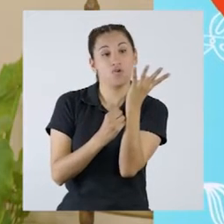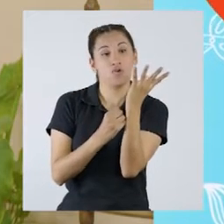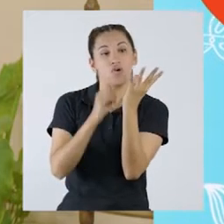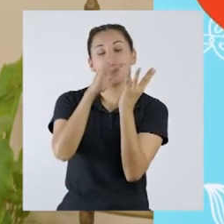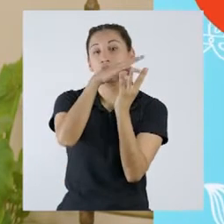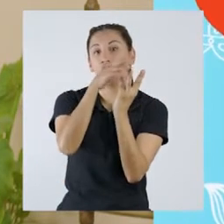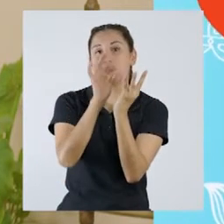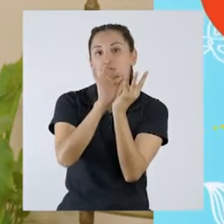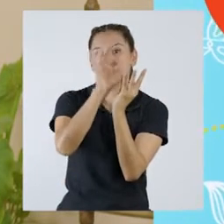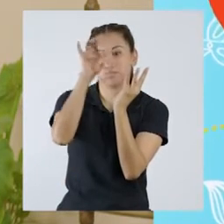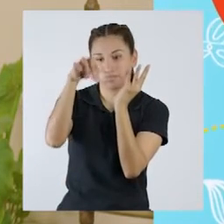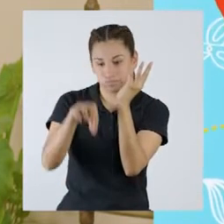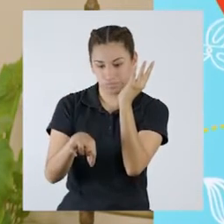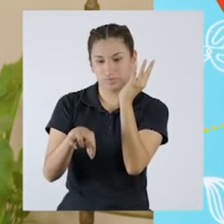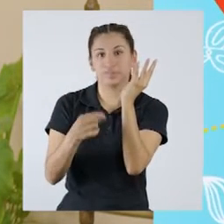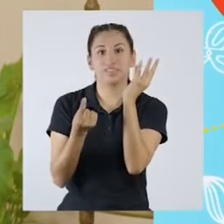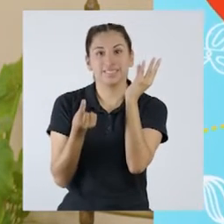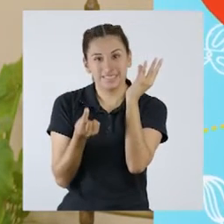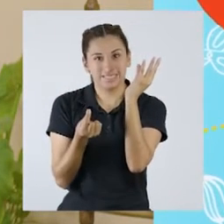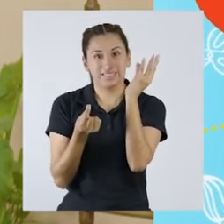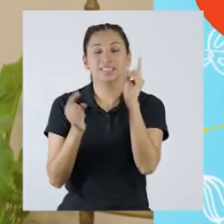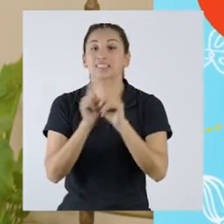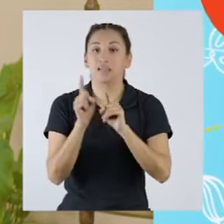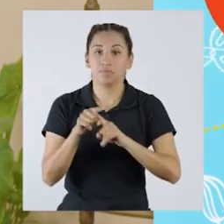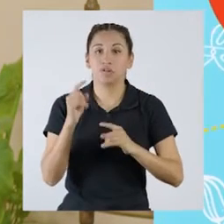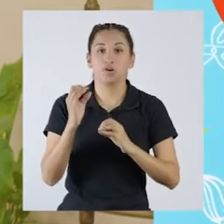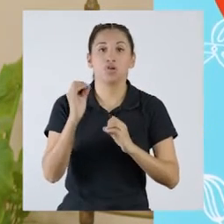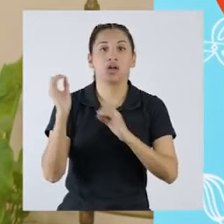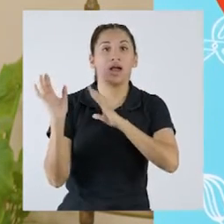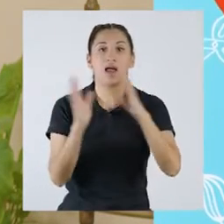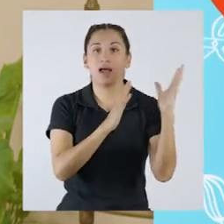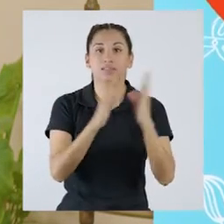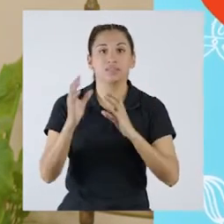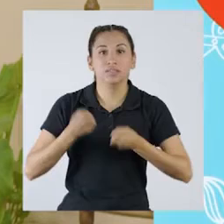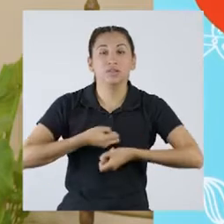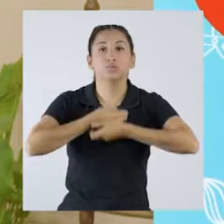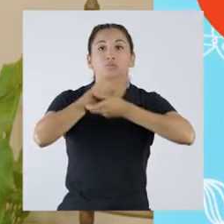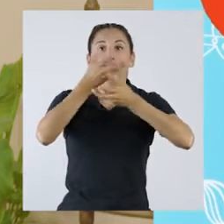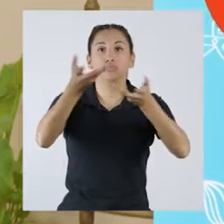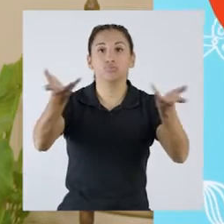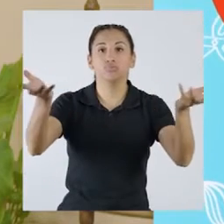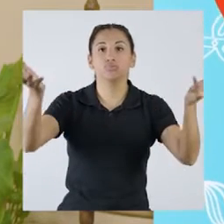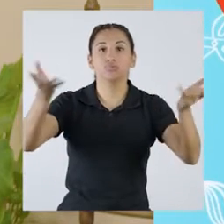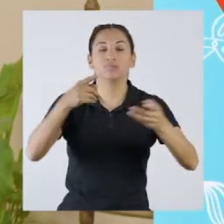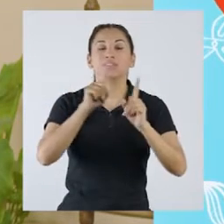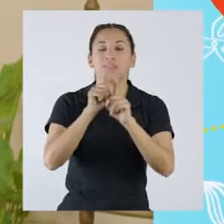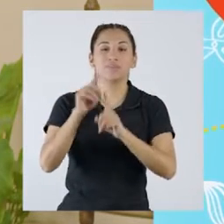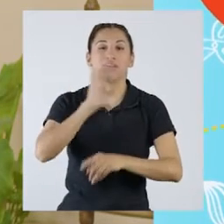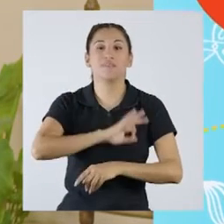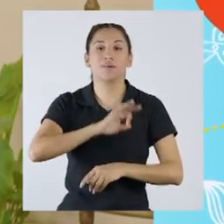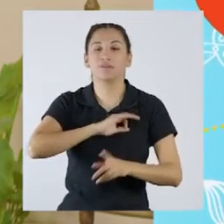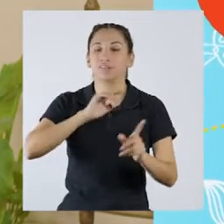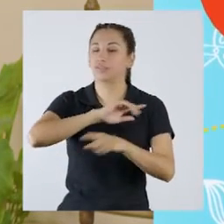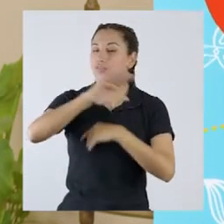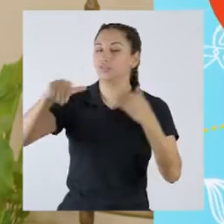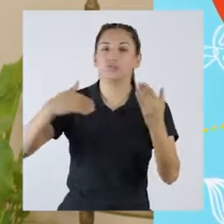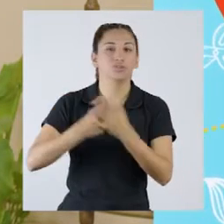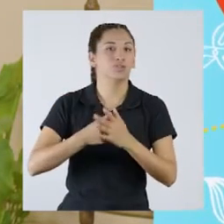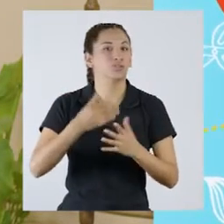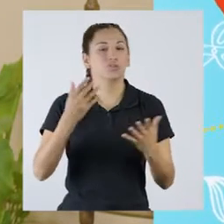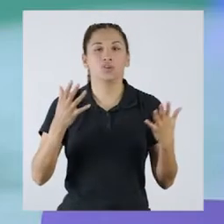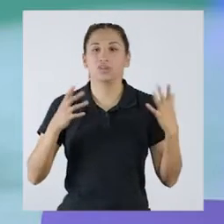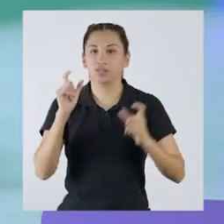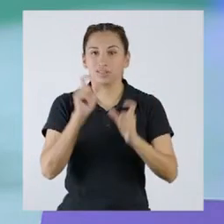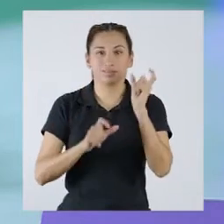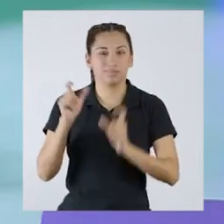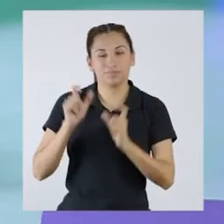y semillas. También libera oxígeno como residuo al ambiente, algo que también favorece a todos los seres